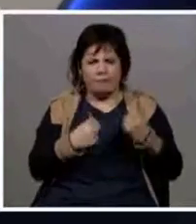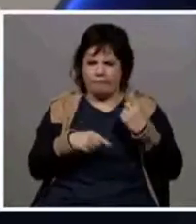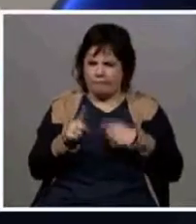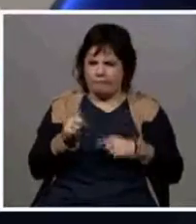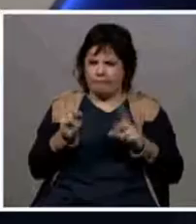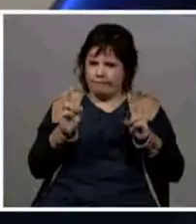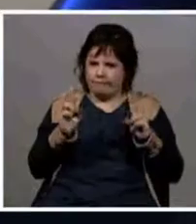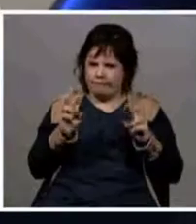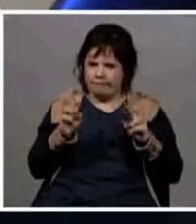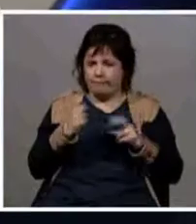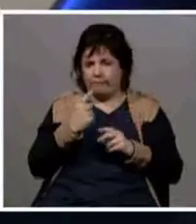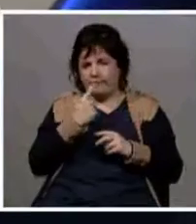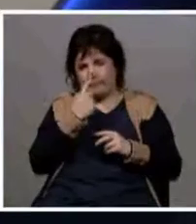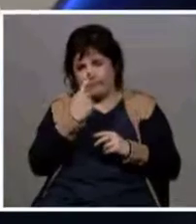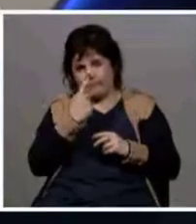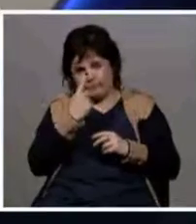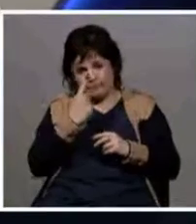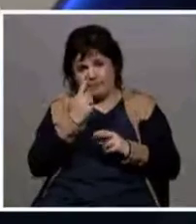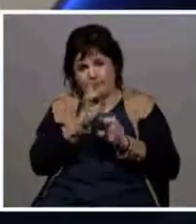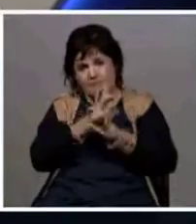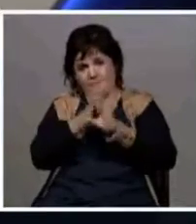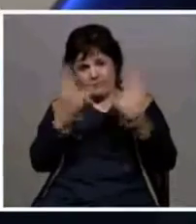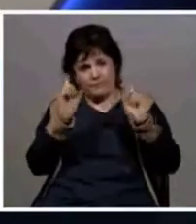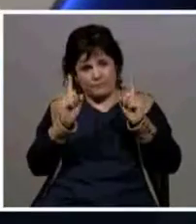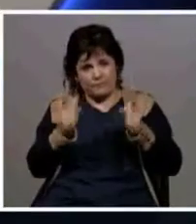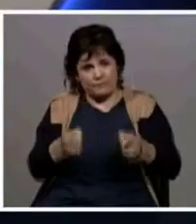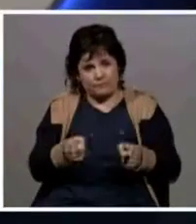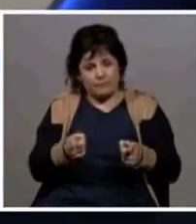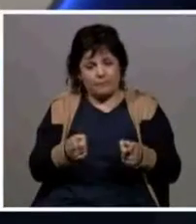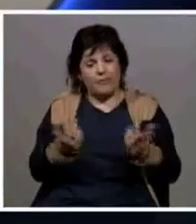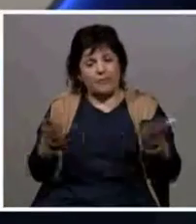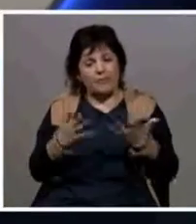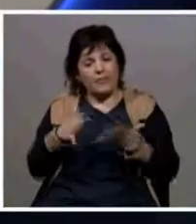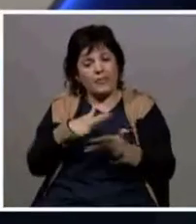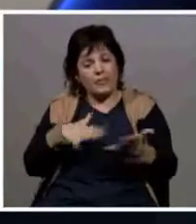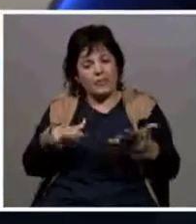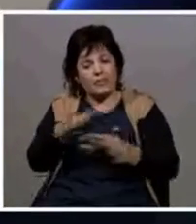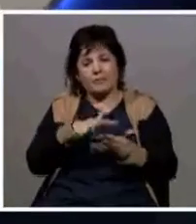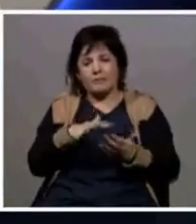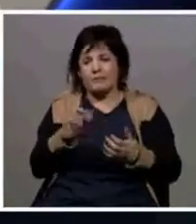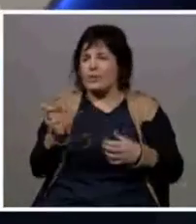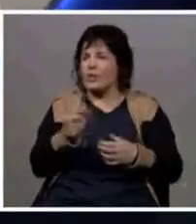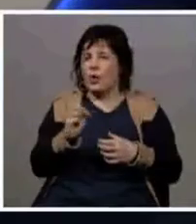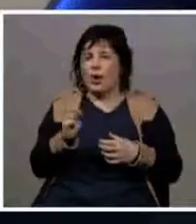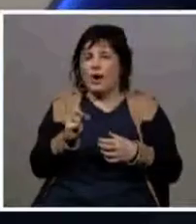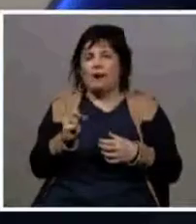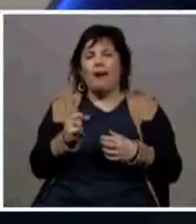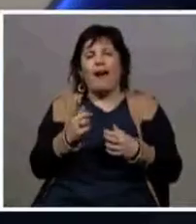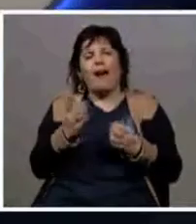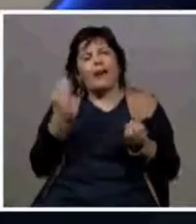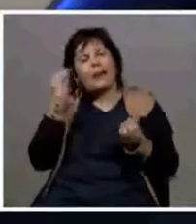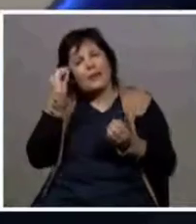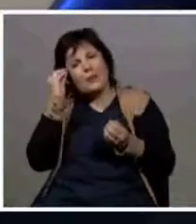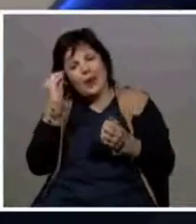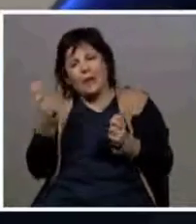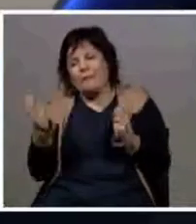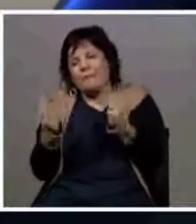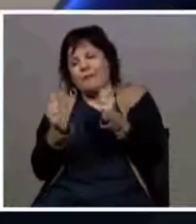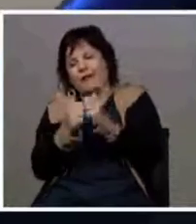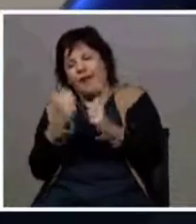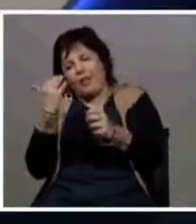que es interesante tenerlo claro de que estamos frente a una situación donde no es la visión romántica de la pareja adolescente